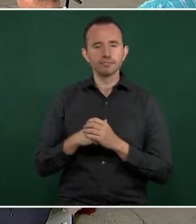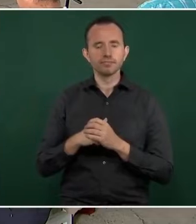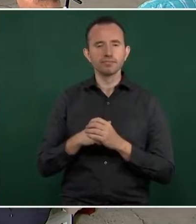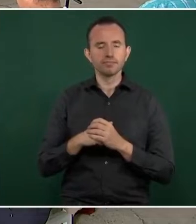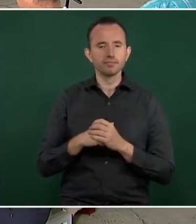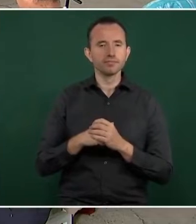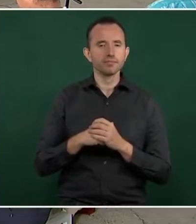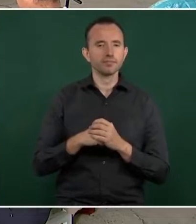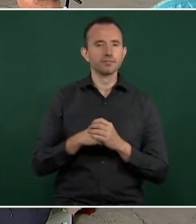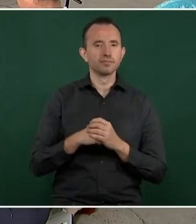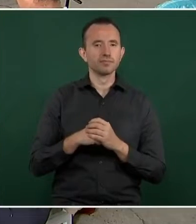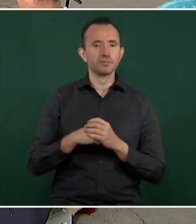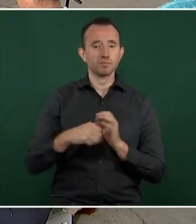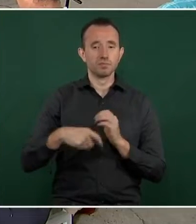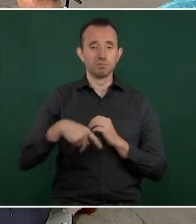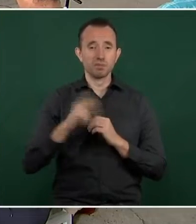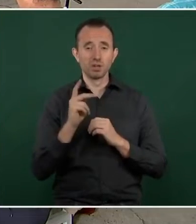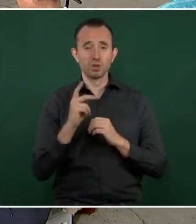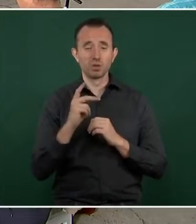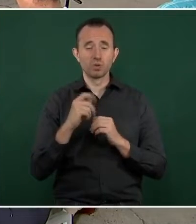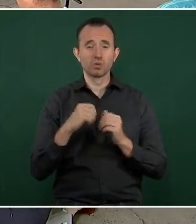Pero el dar a conocer la verdad